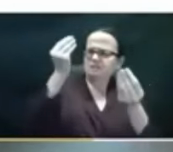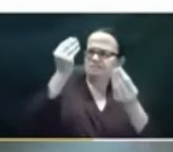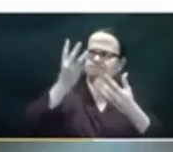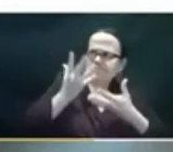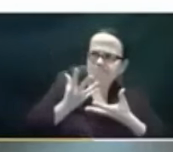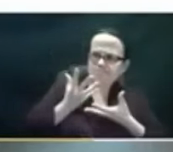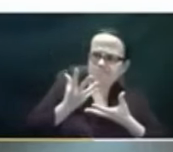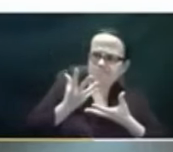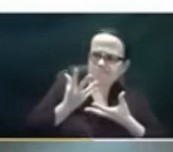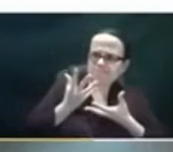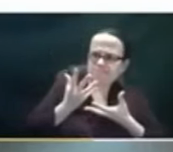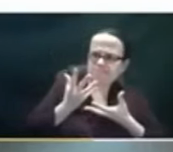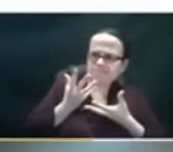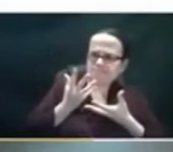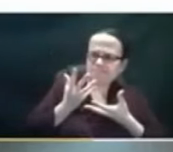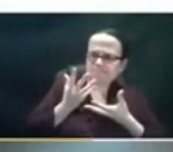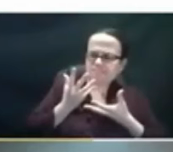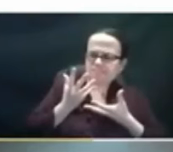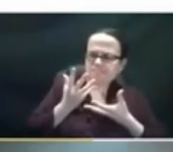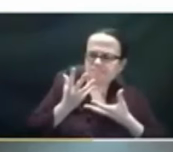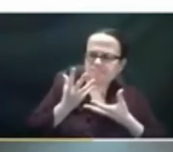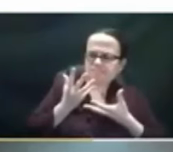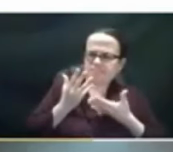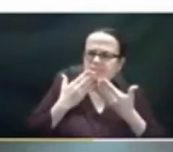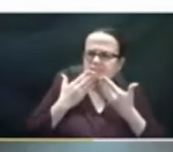y ella me dice,